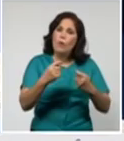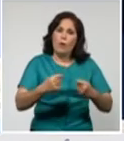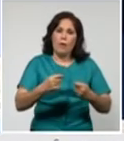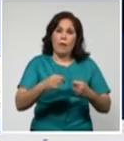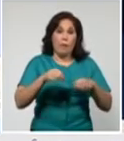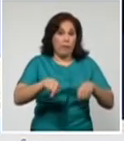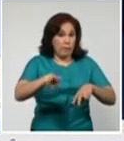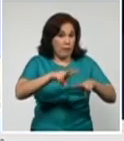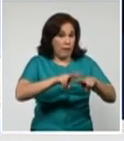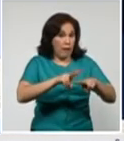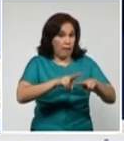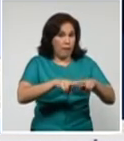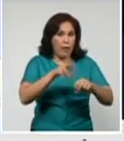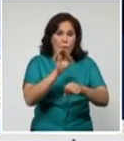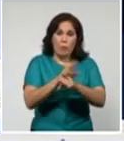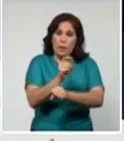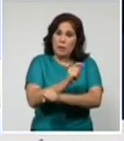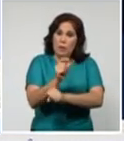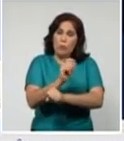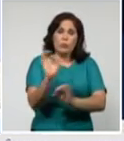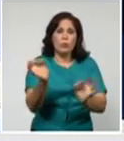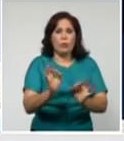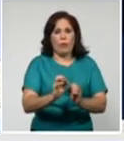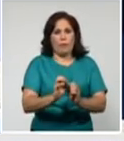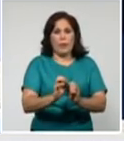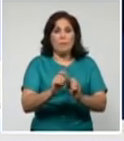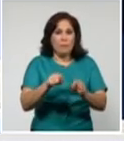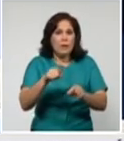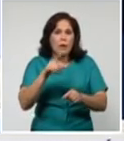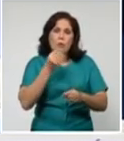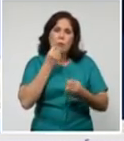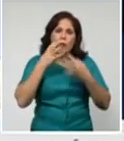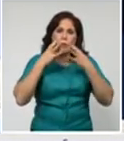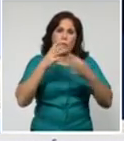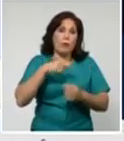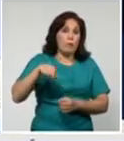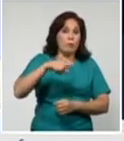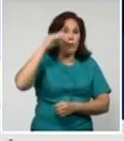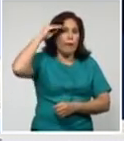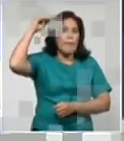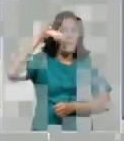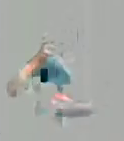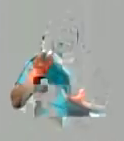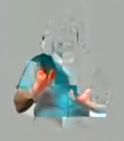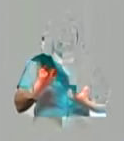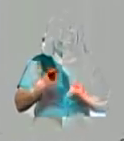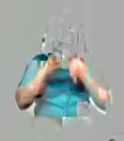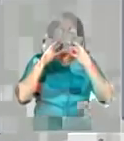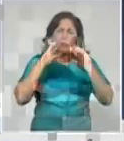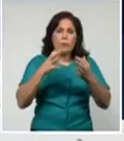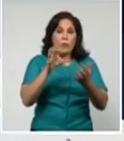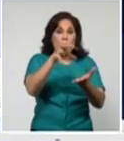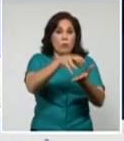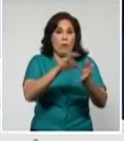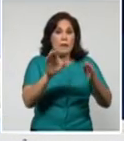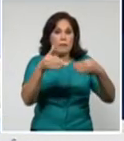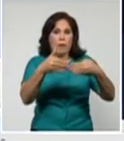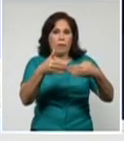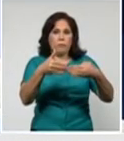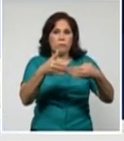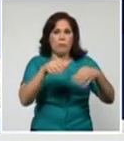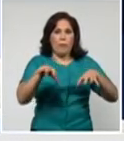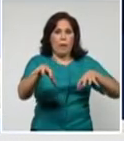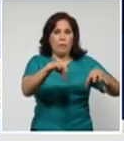Habana y tal vez en otros municipios, pues va a ser una ciudad cerrada.